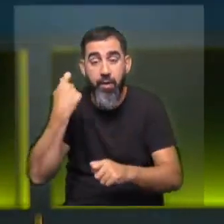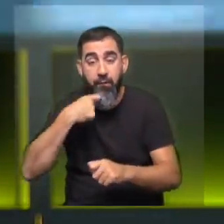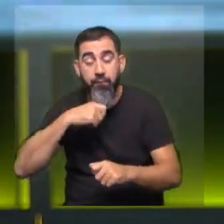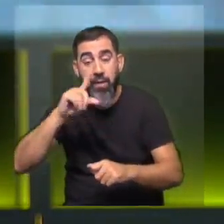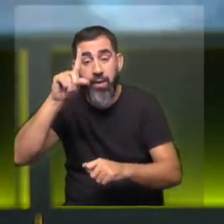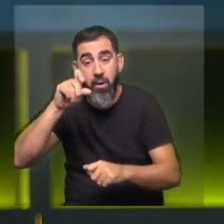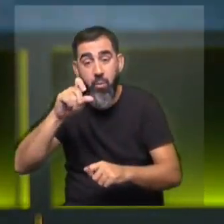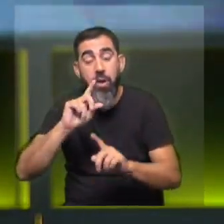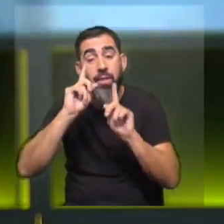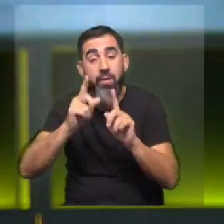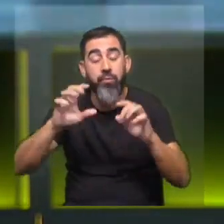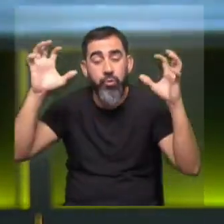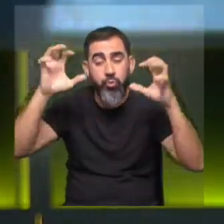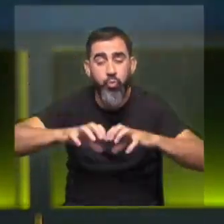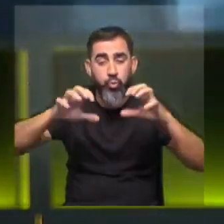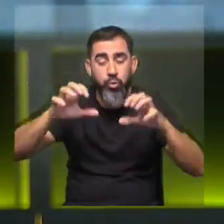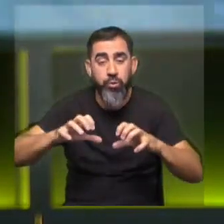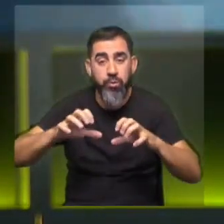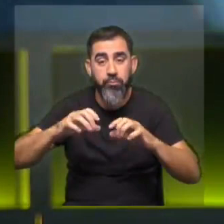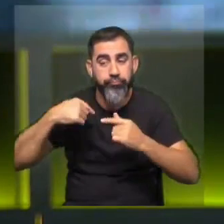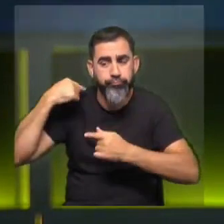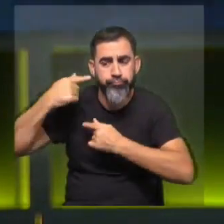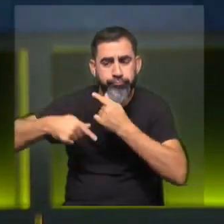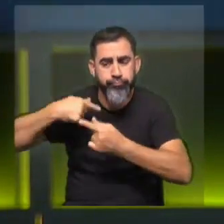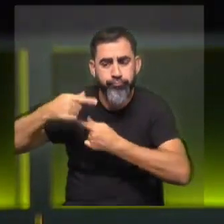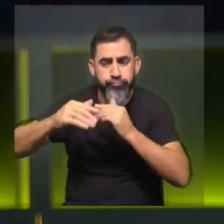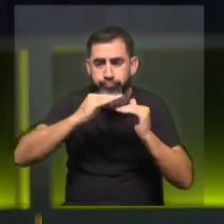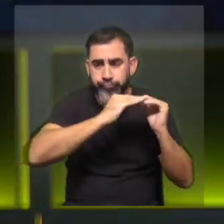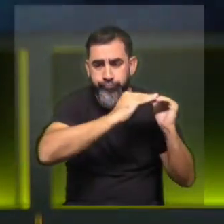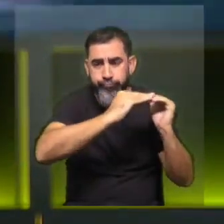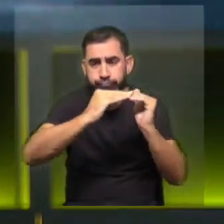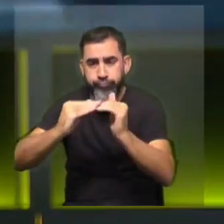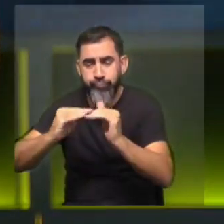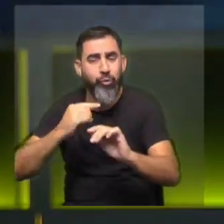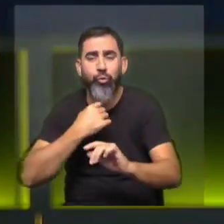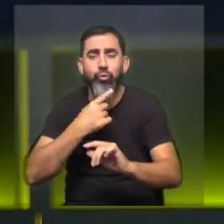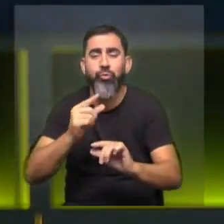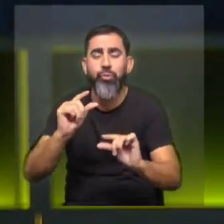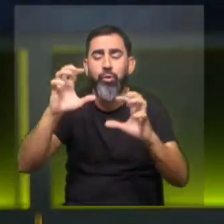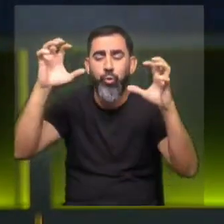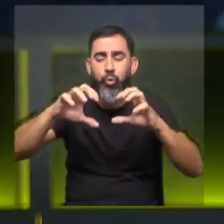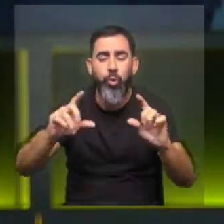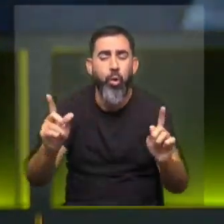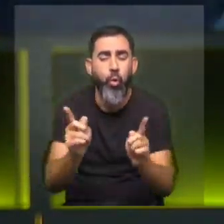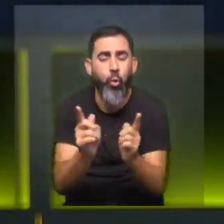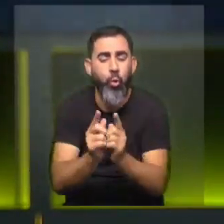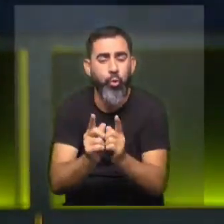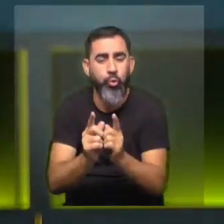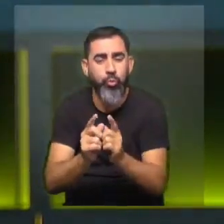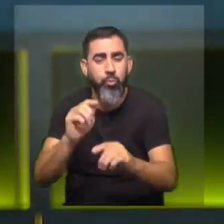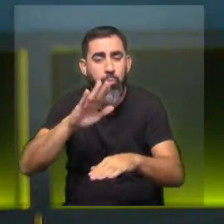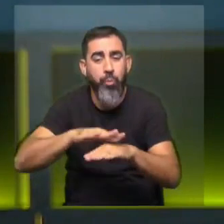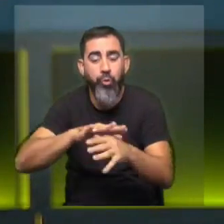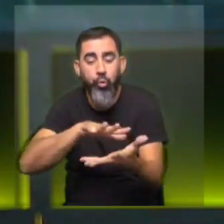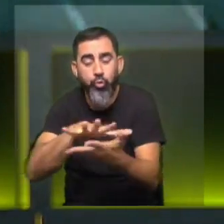hídrico, tenemos que tener precipitaciones que sean constantes y homogéneas. O sea, no sirven eventos puntuales de lluvia en una